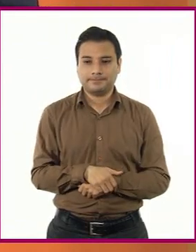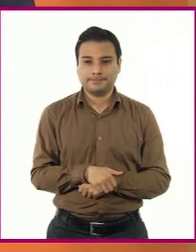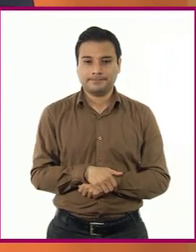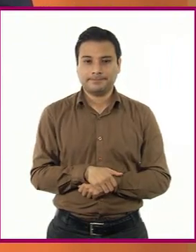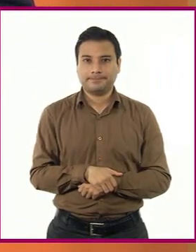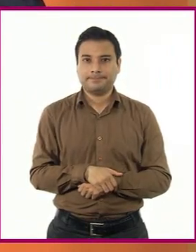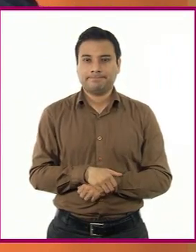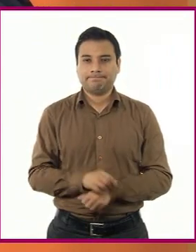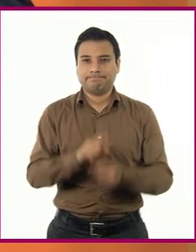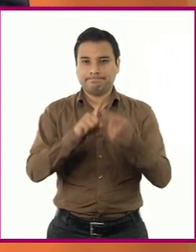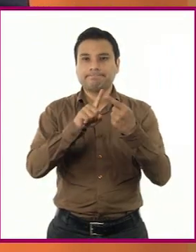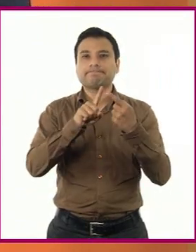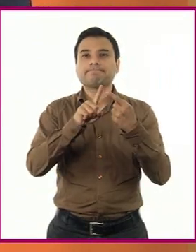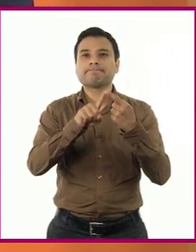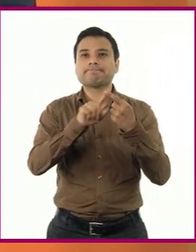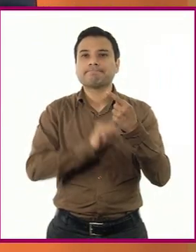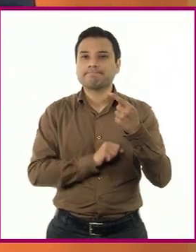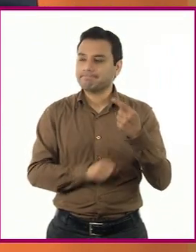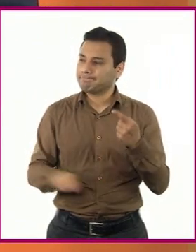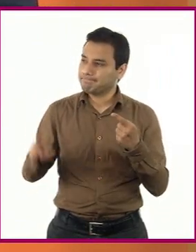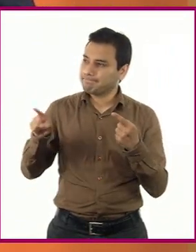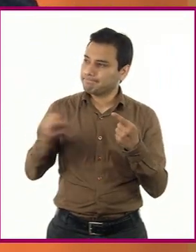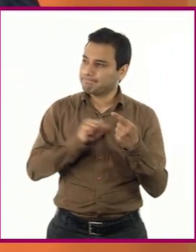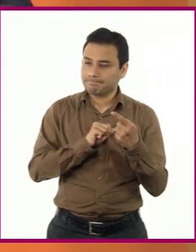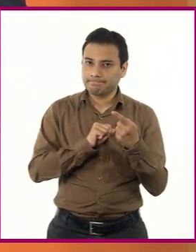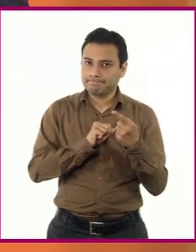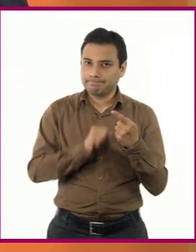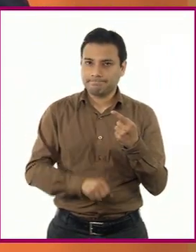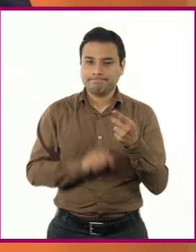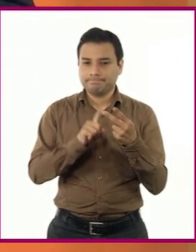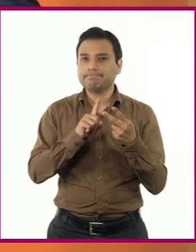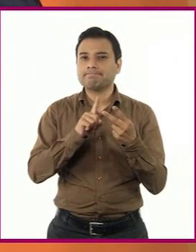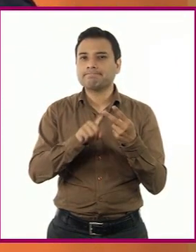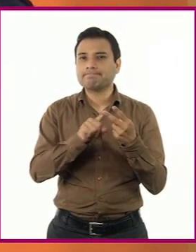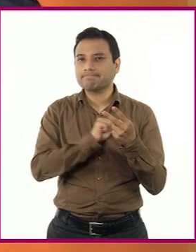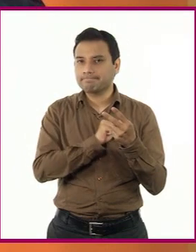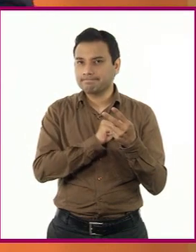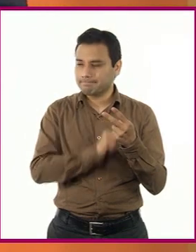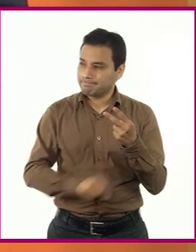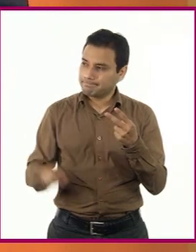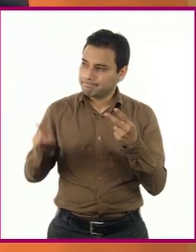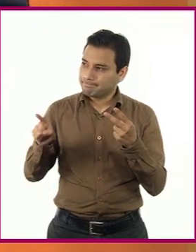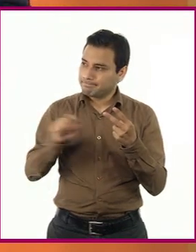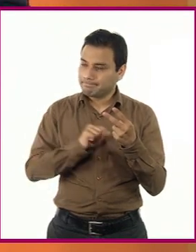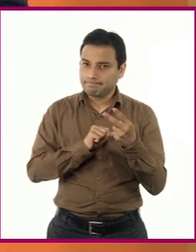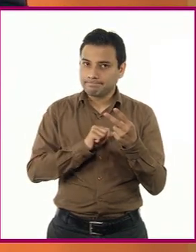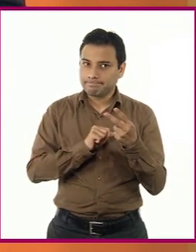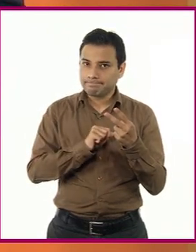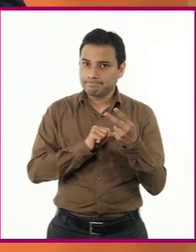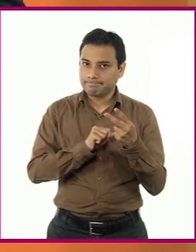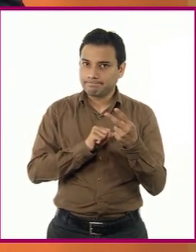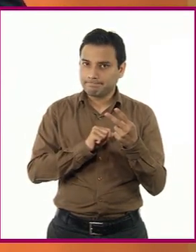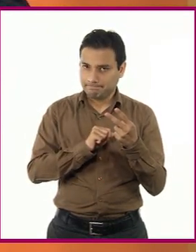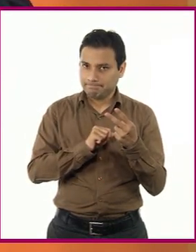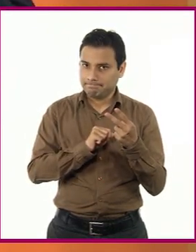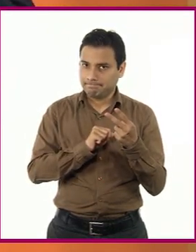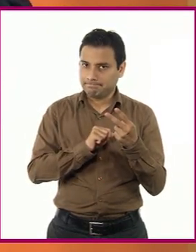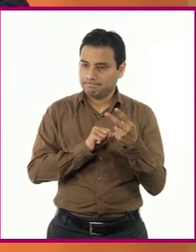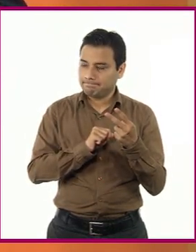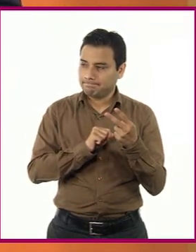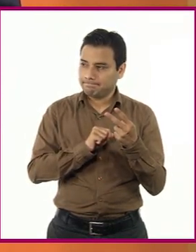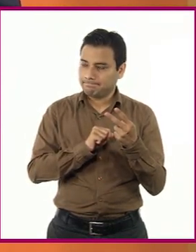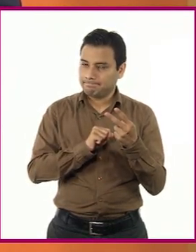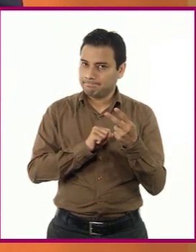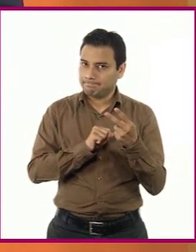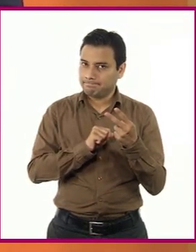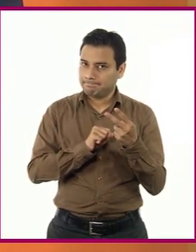Inciso A. ¿Qué información muestra la gráfica? Inciso B. ¿Cuál fue la media en la producción de petróleo en los